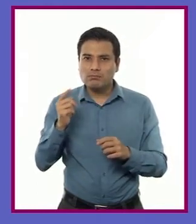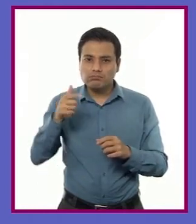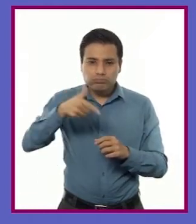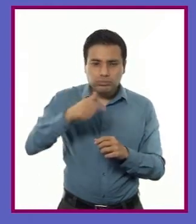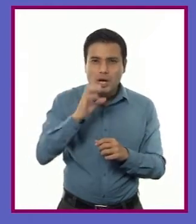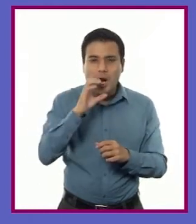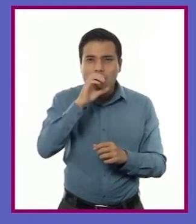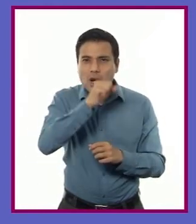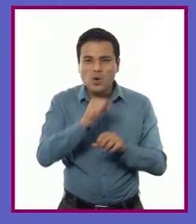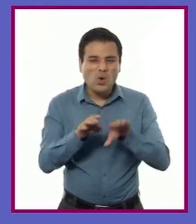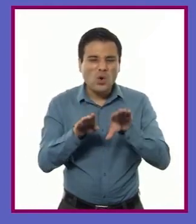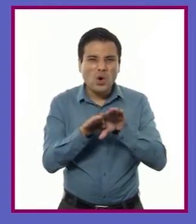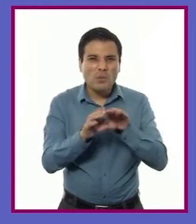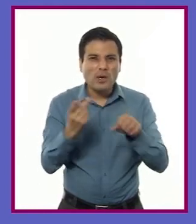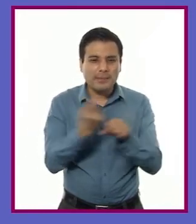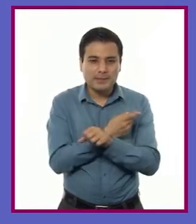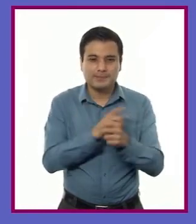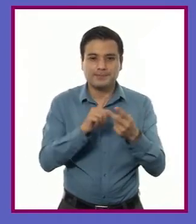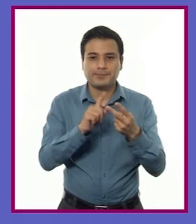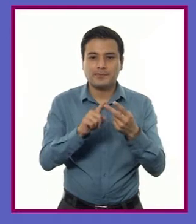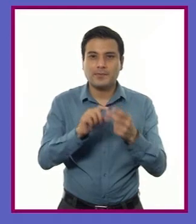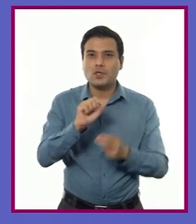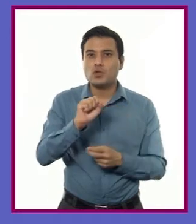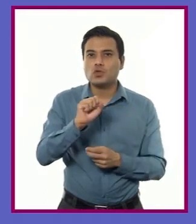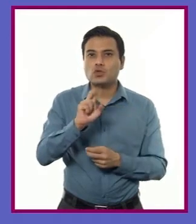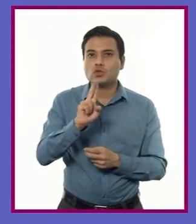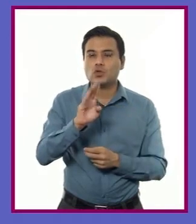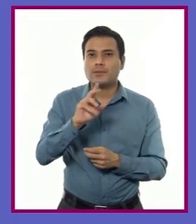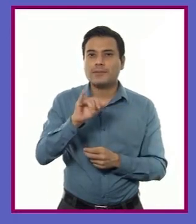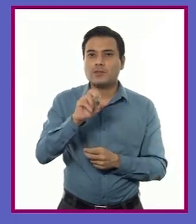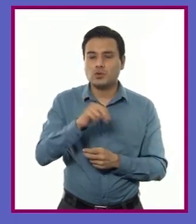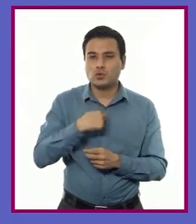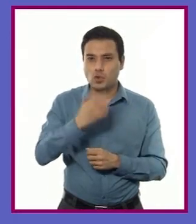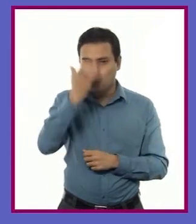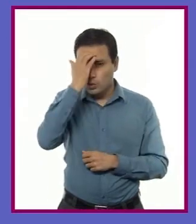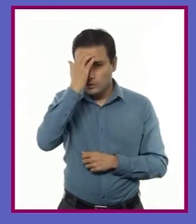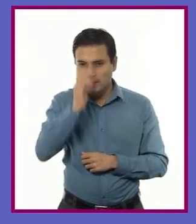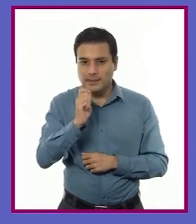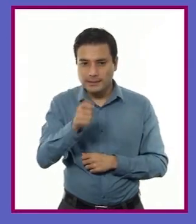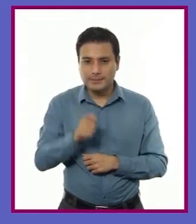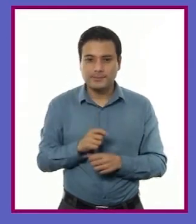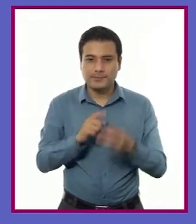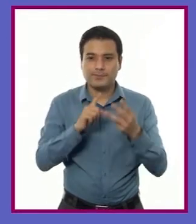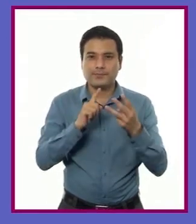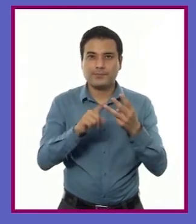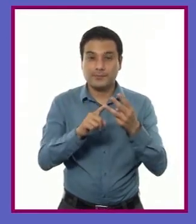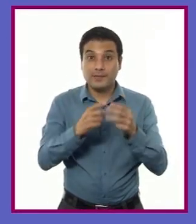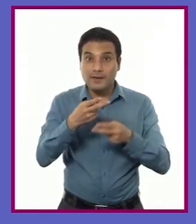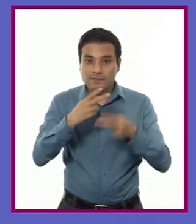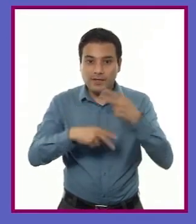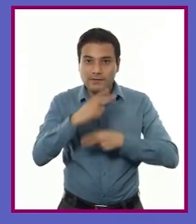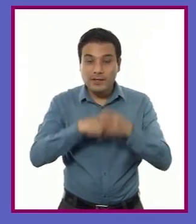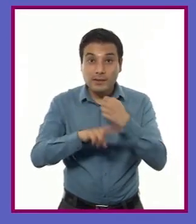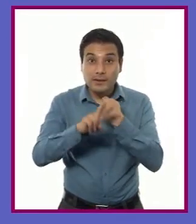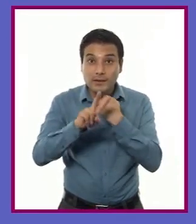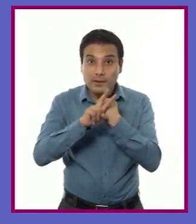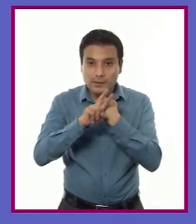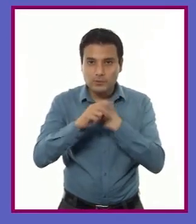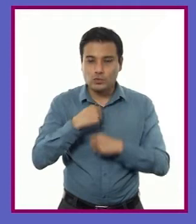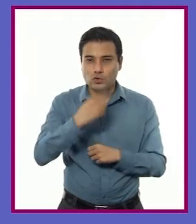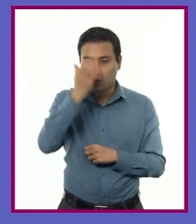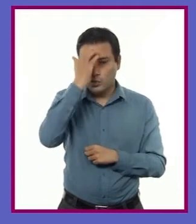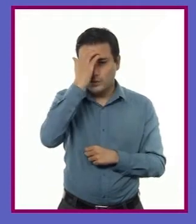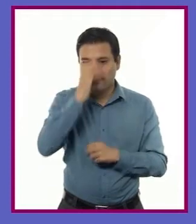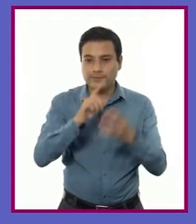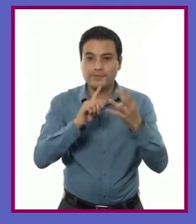de la sublimación. Inciso C, observar la formación de cristales de naftalina. Inciso D,